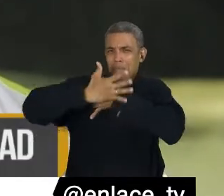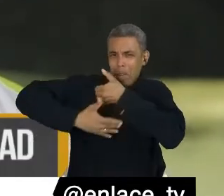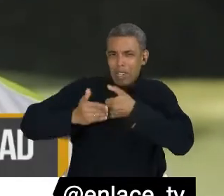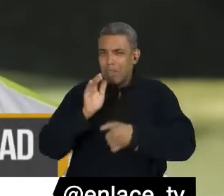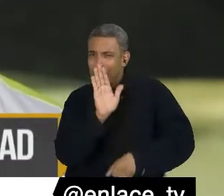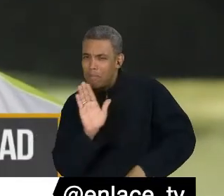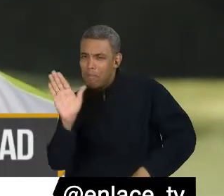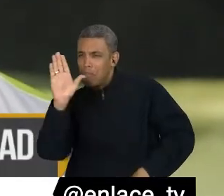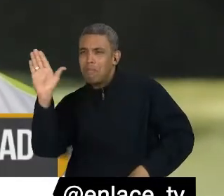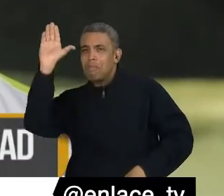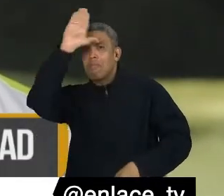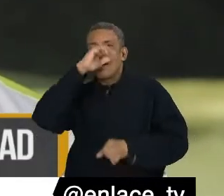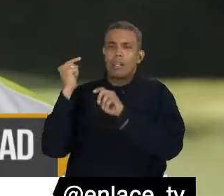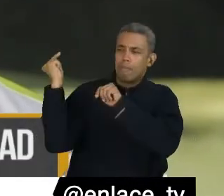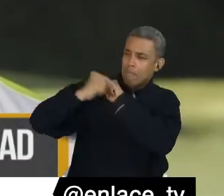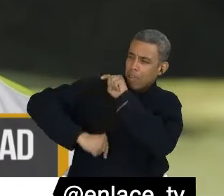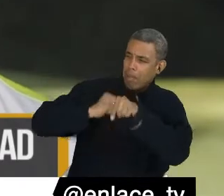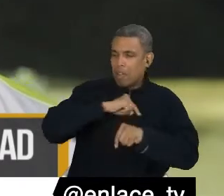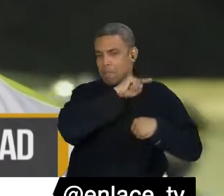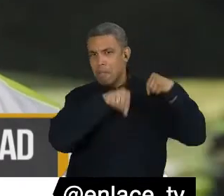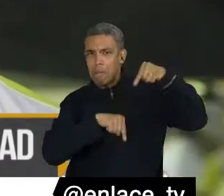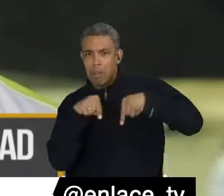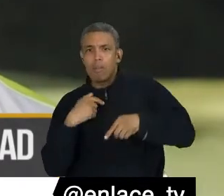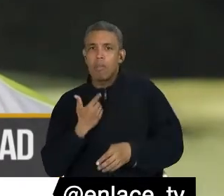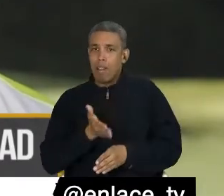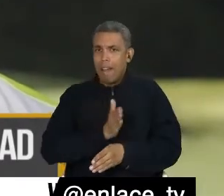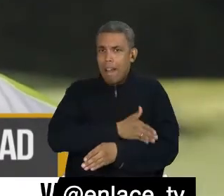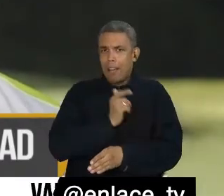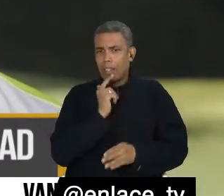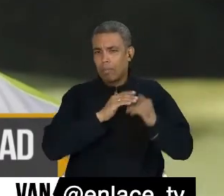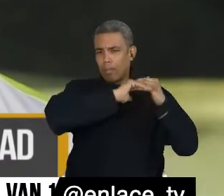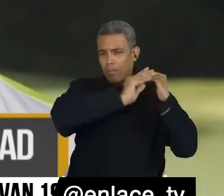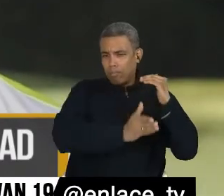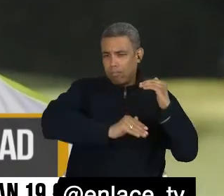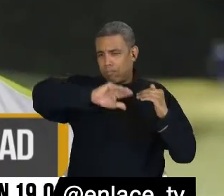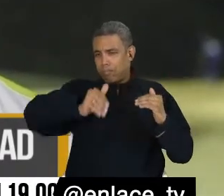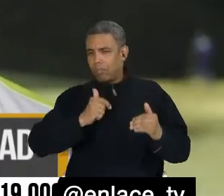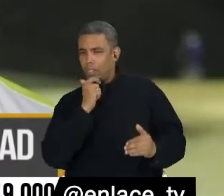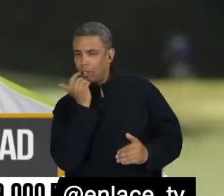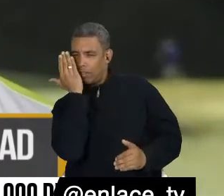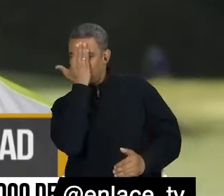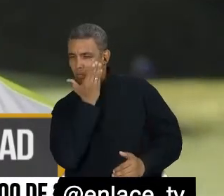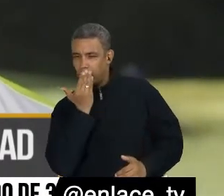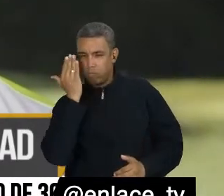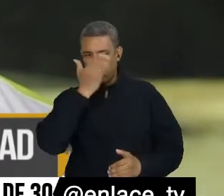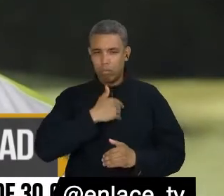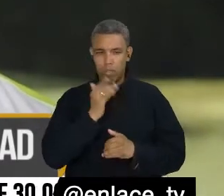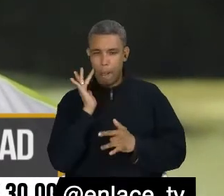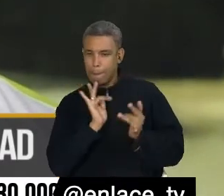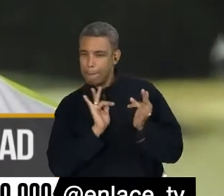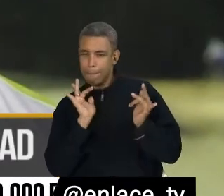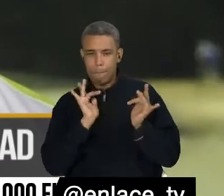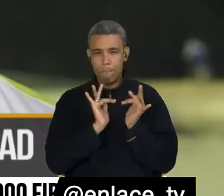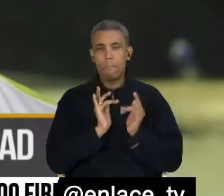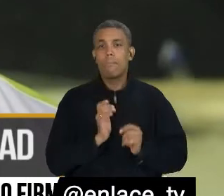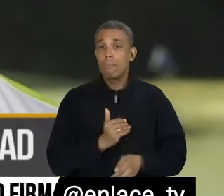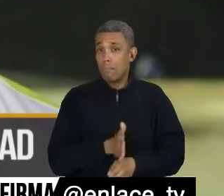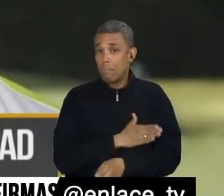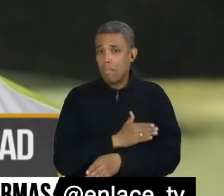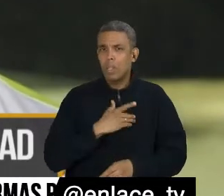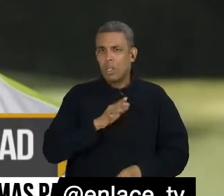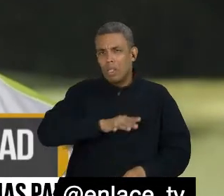para venir a probar la pista, para poder acondicionarse para la válida. Vienen con muchas expectativas, ya que esta pista es una de las mejores